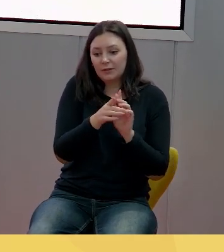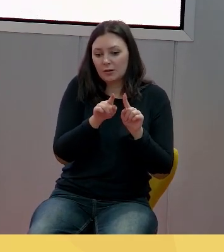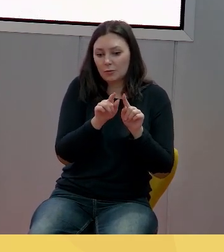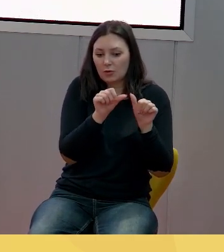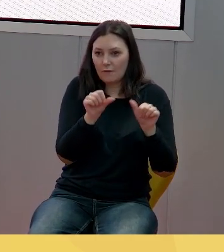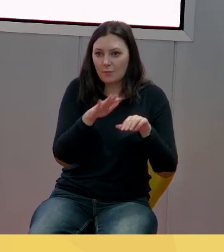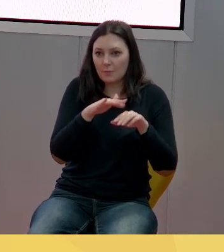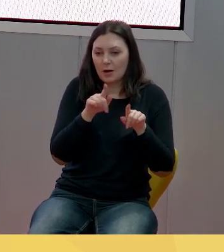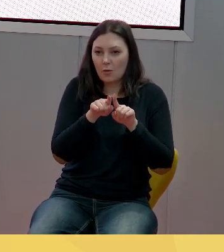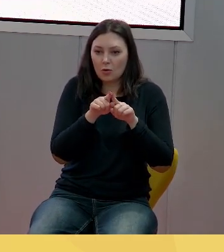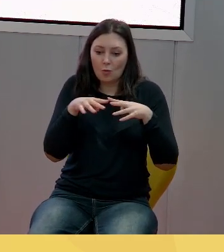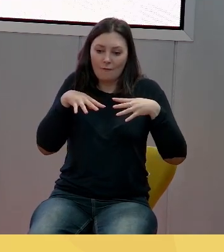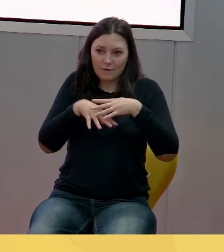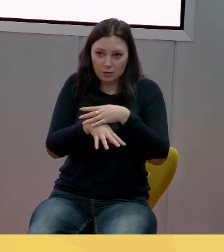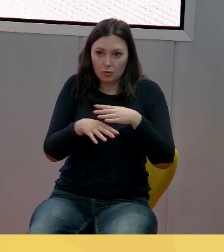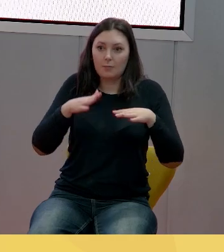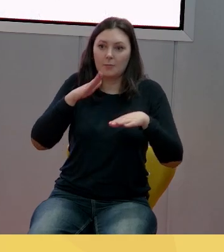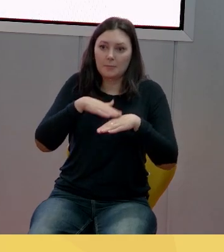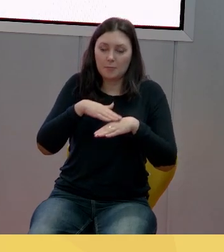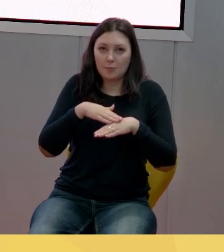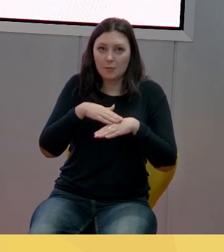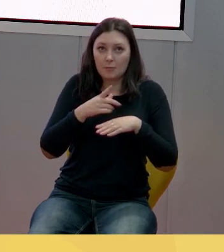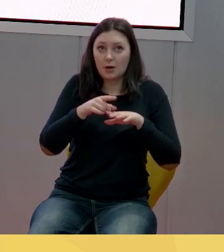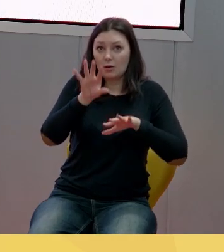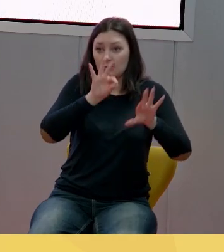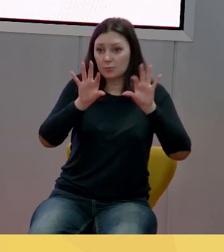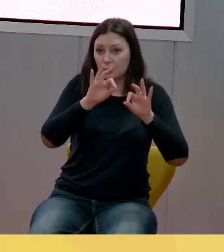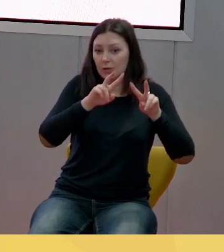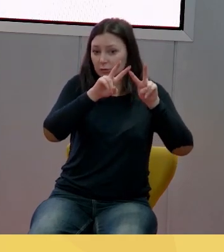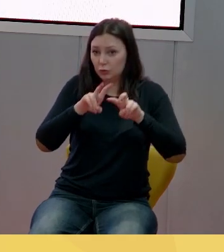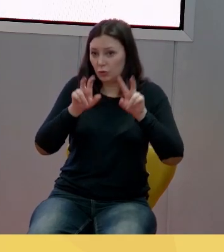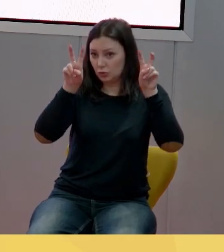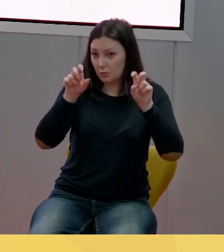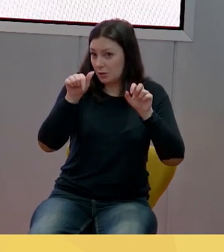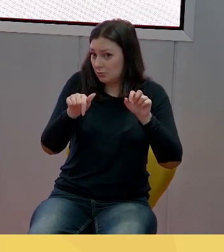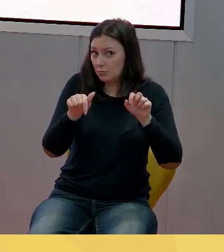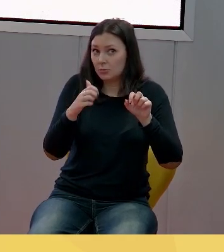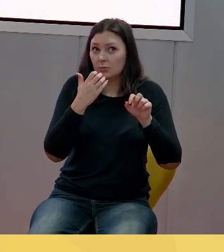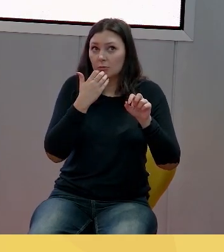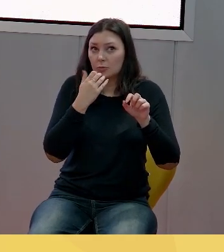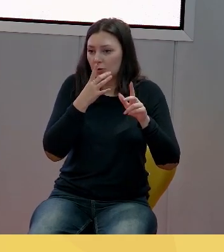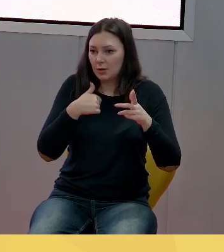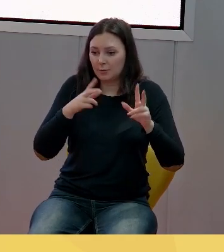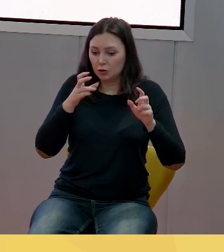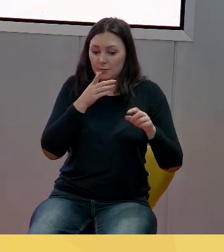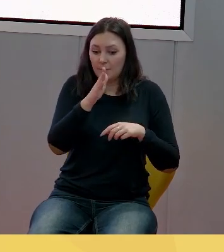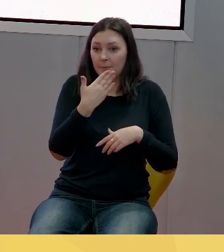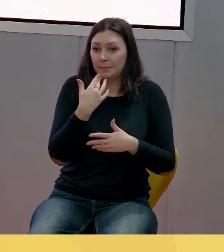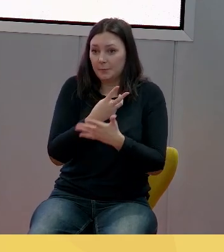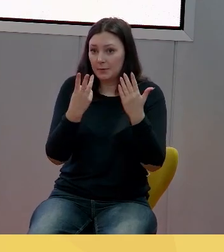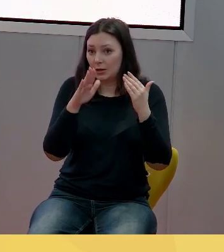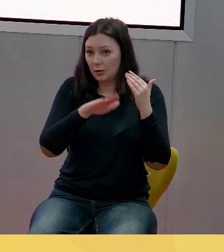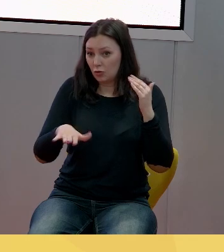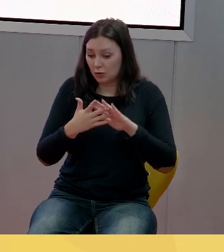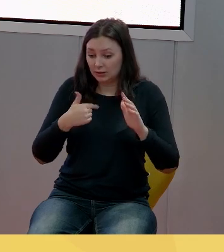el que definen ciertos términos para buscar todos los estudios que hay sobre un tema concreto, como la densidad ósea de los menores que toman